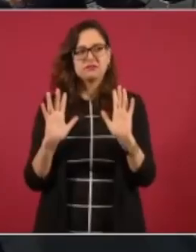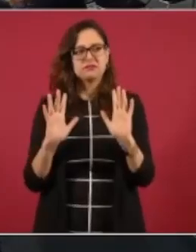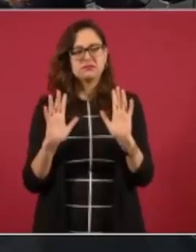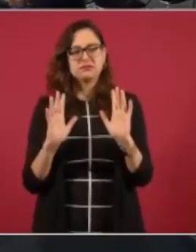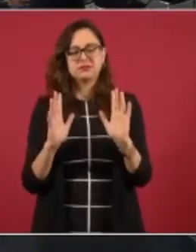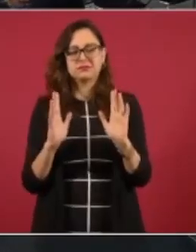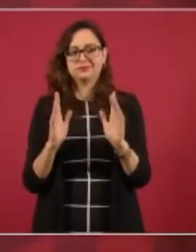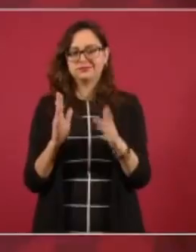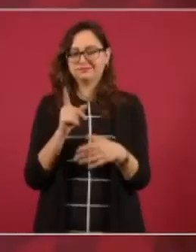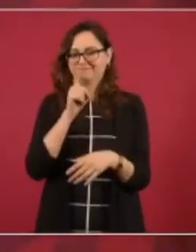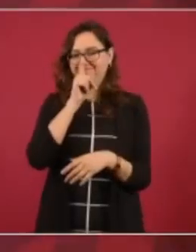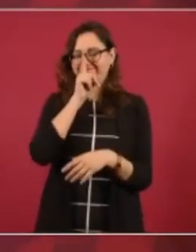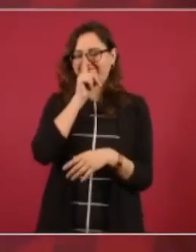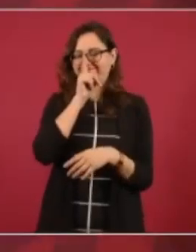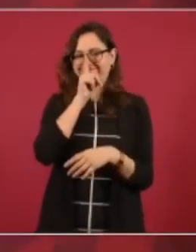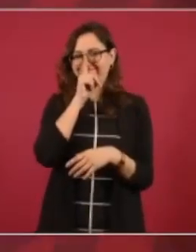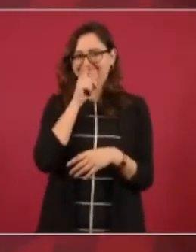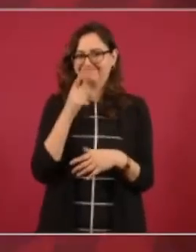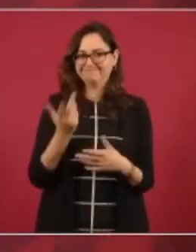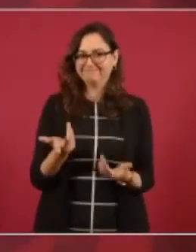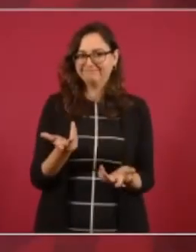una élite